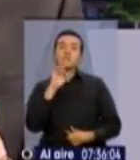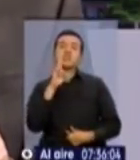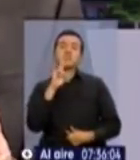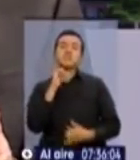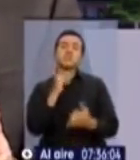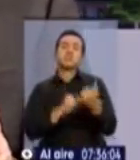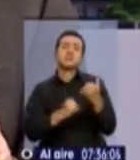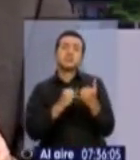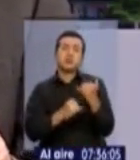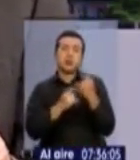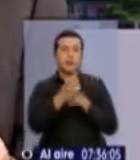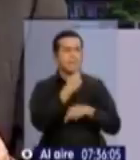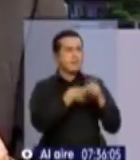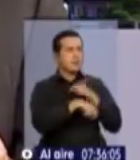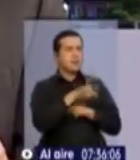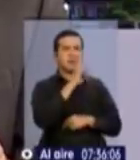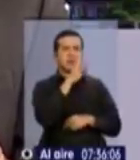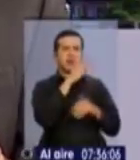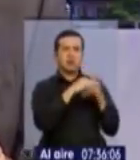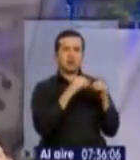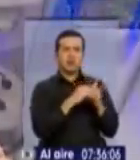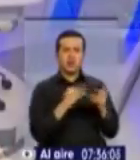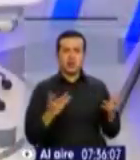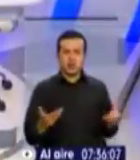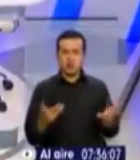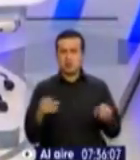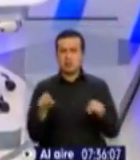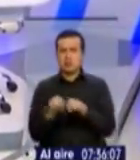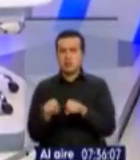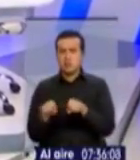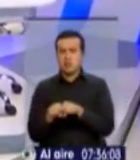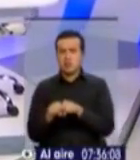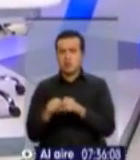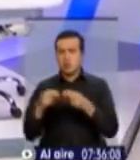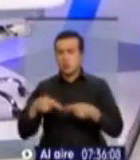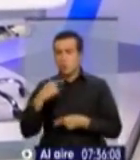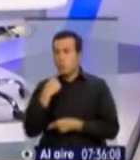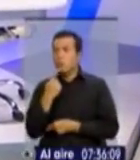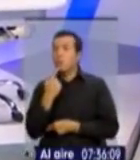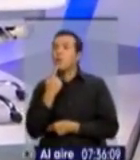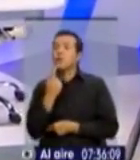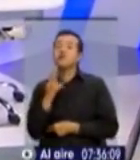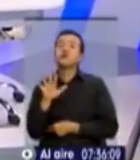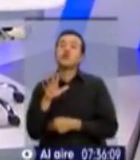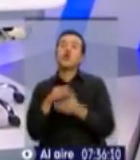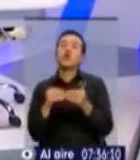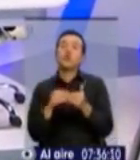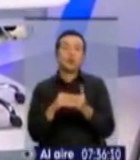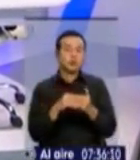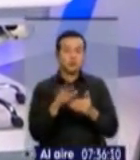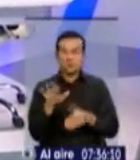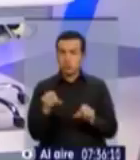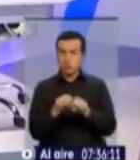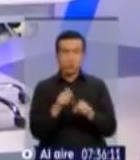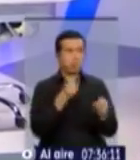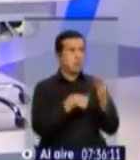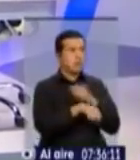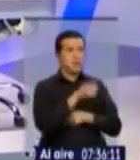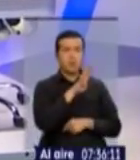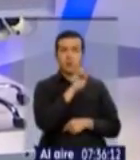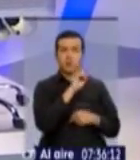la vende en 17 dólares si un par de zapatos en aduana se lo está reportando en cinco dólares pero ese mismo para zapatos se lo vende a 40 dólares